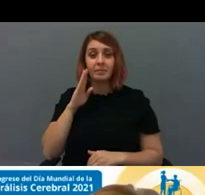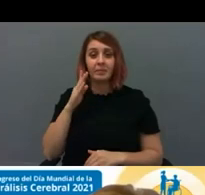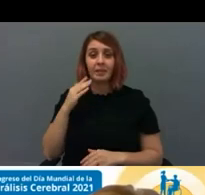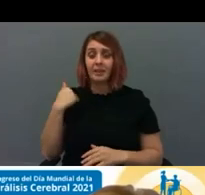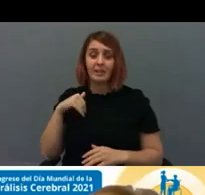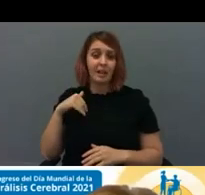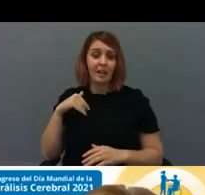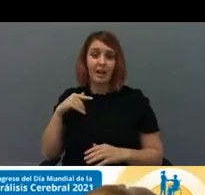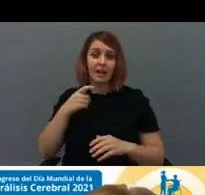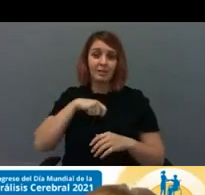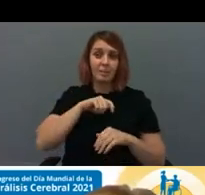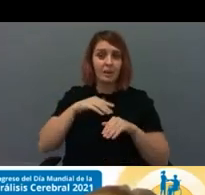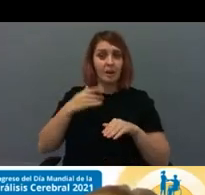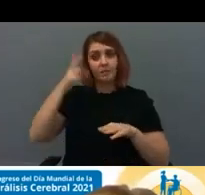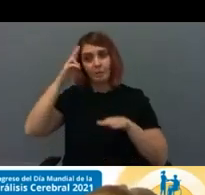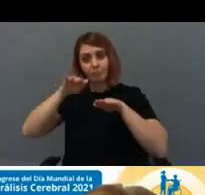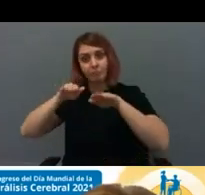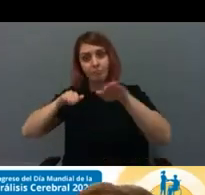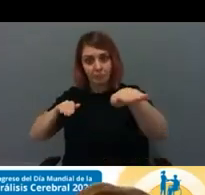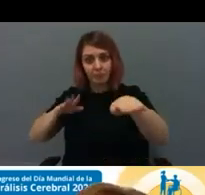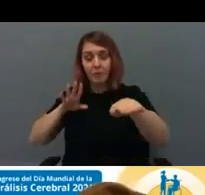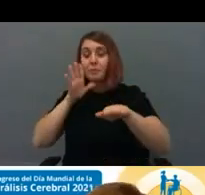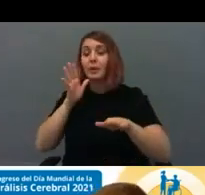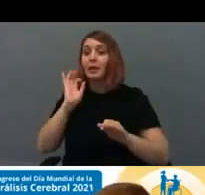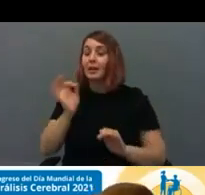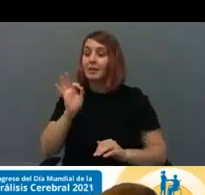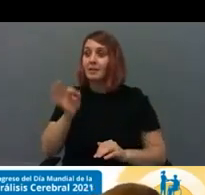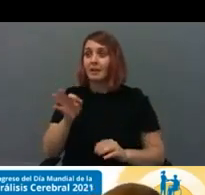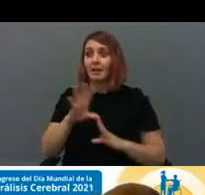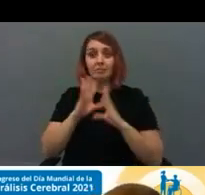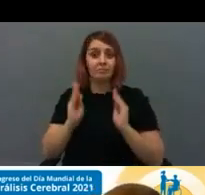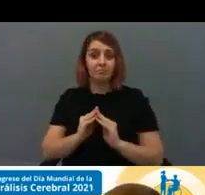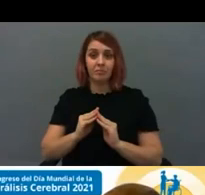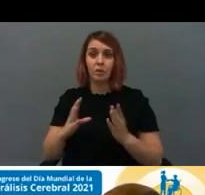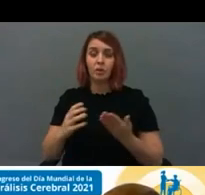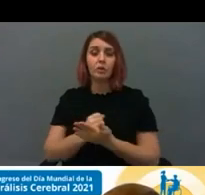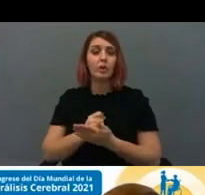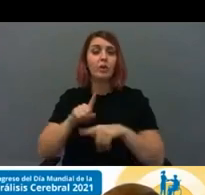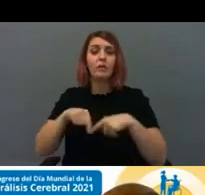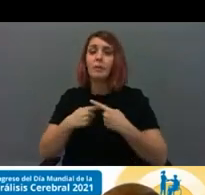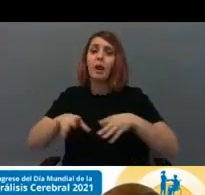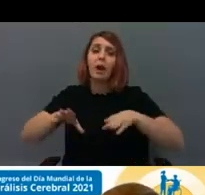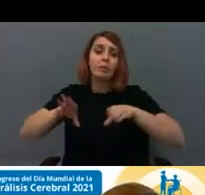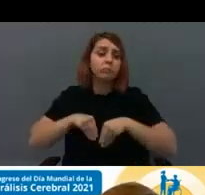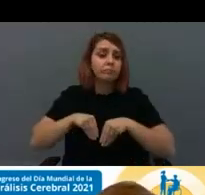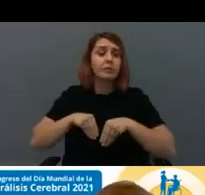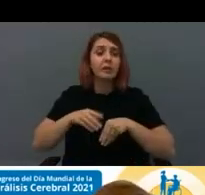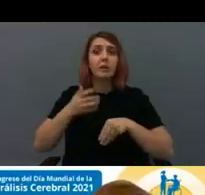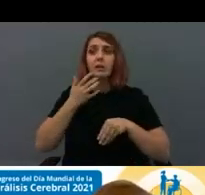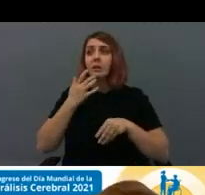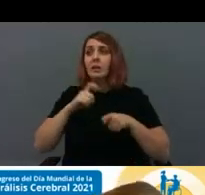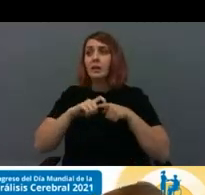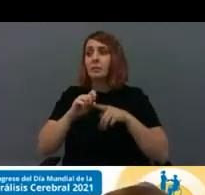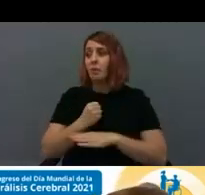luces, porque definitivamente todo lo asume la misma familia, no hay ningún tipo